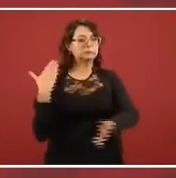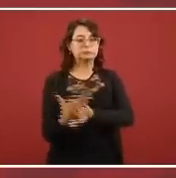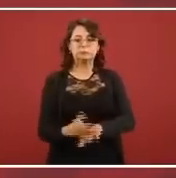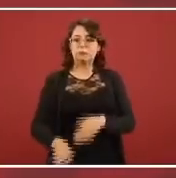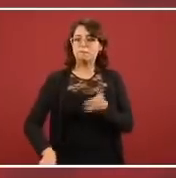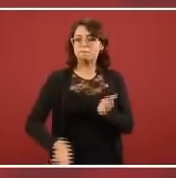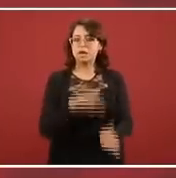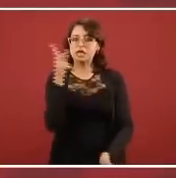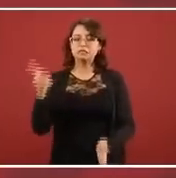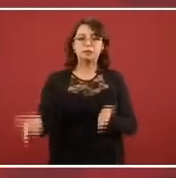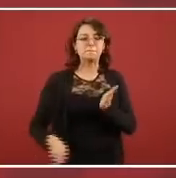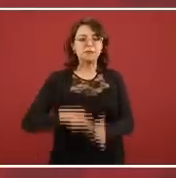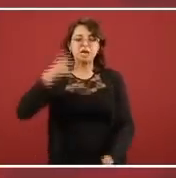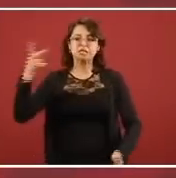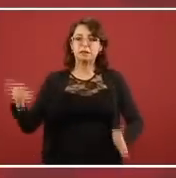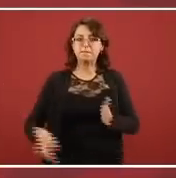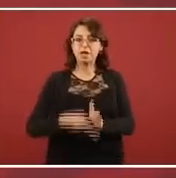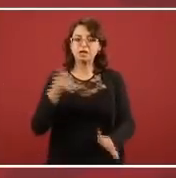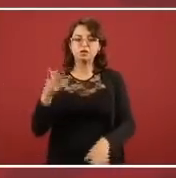directo,